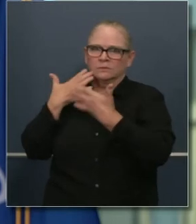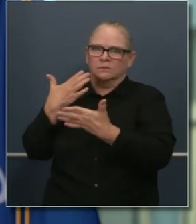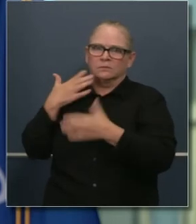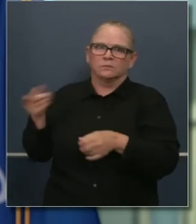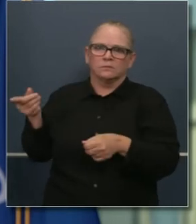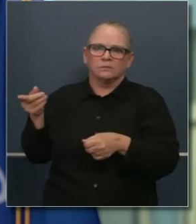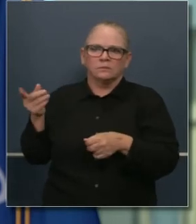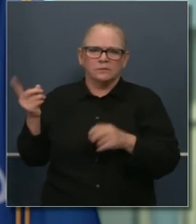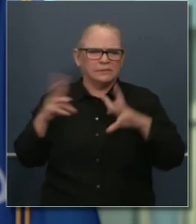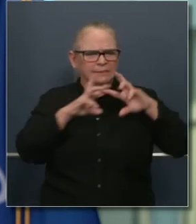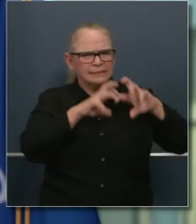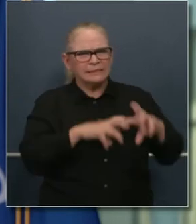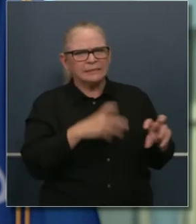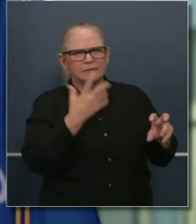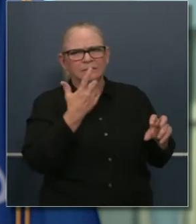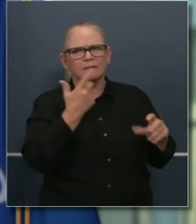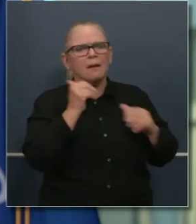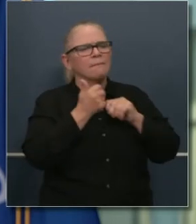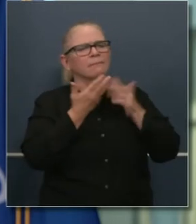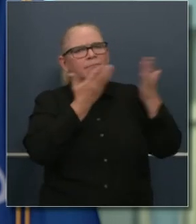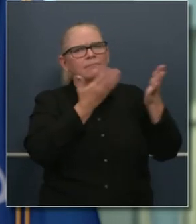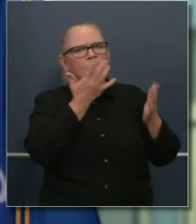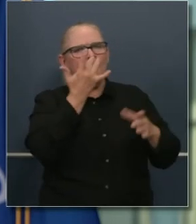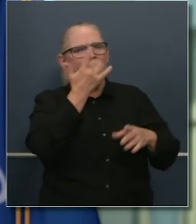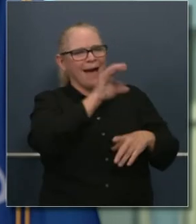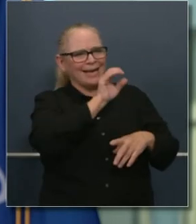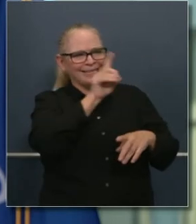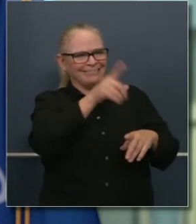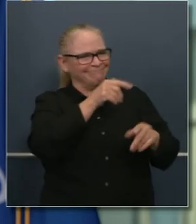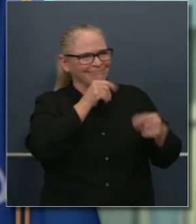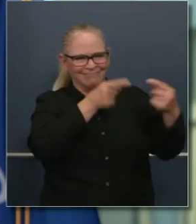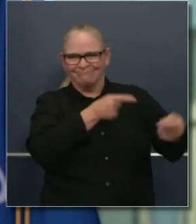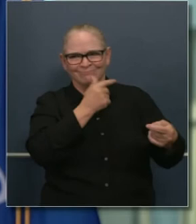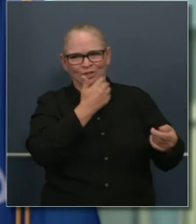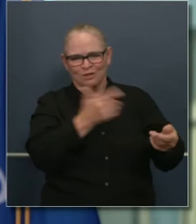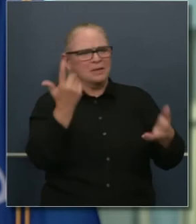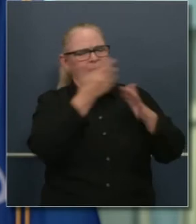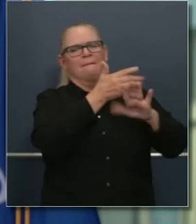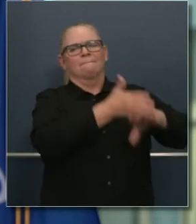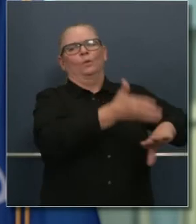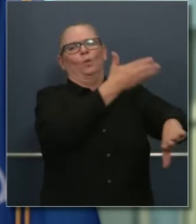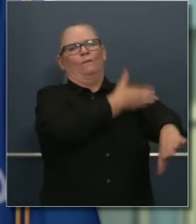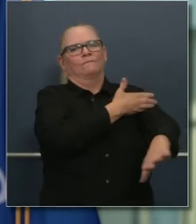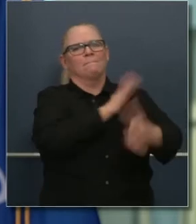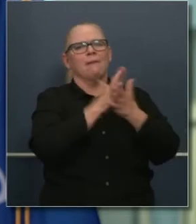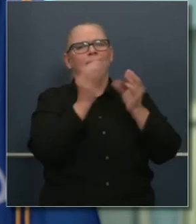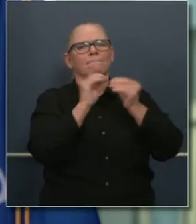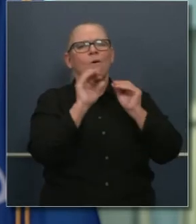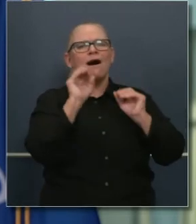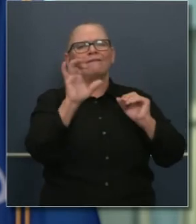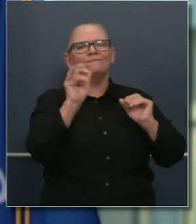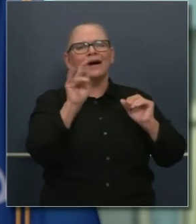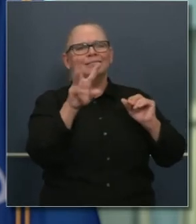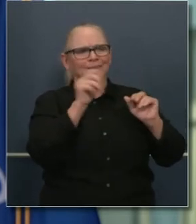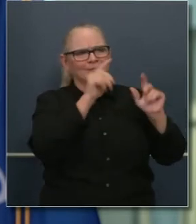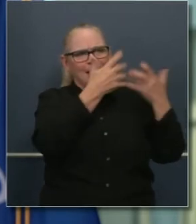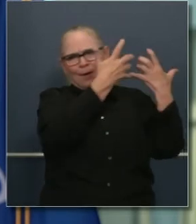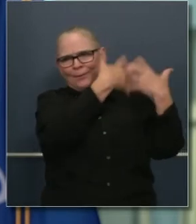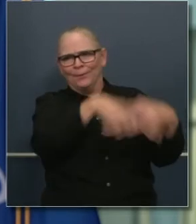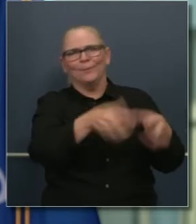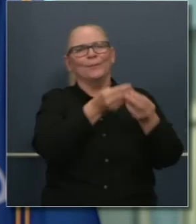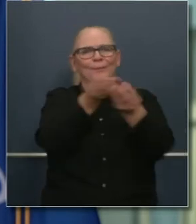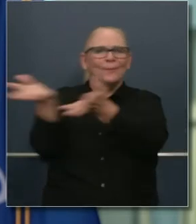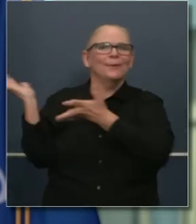y para avanzar algunos de nuestros esfuerzos en cuanto a la transparencia y mejoras tecnológicas de modo que ella